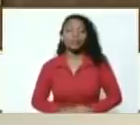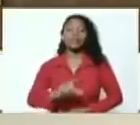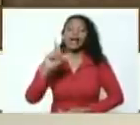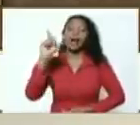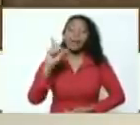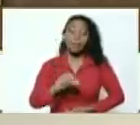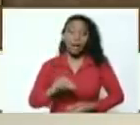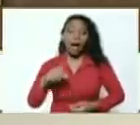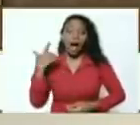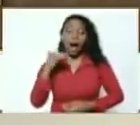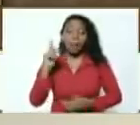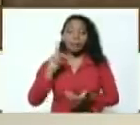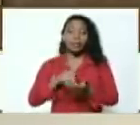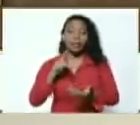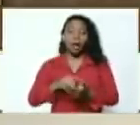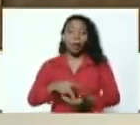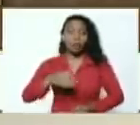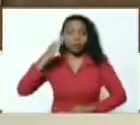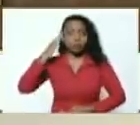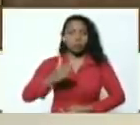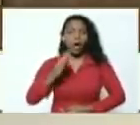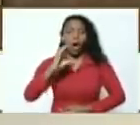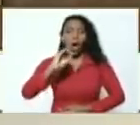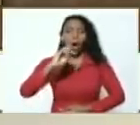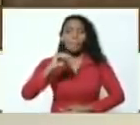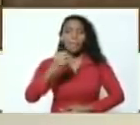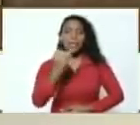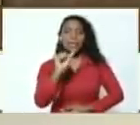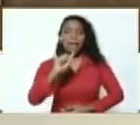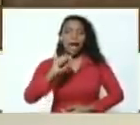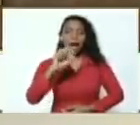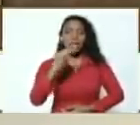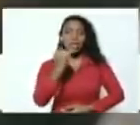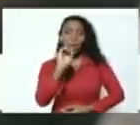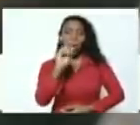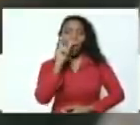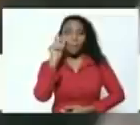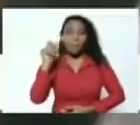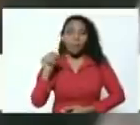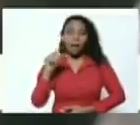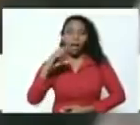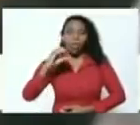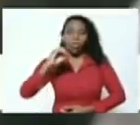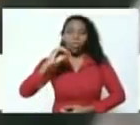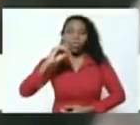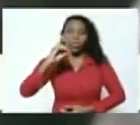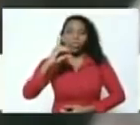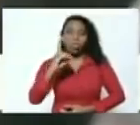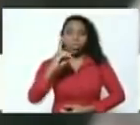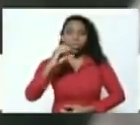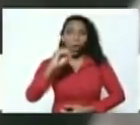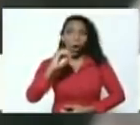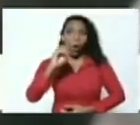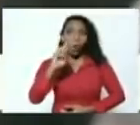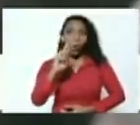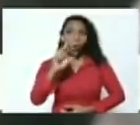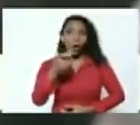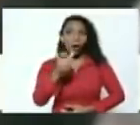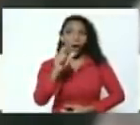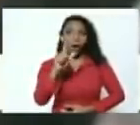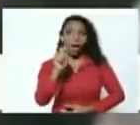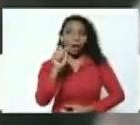también se encuentra el comisario general Douglas Rico, director del Cuerpo de